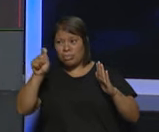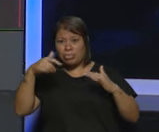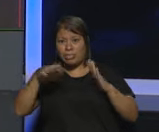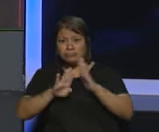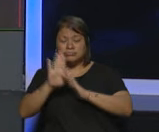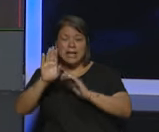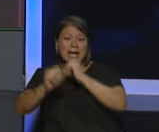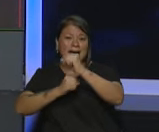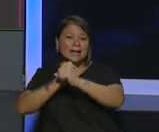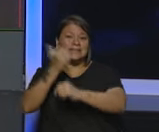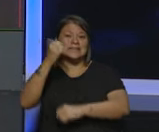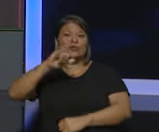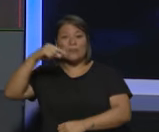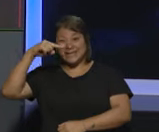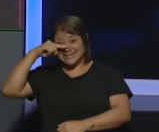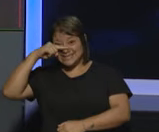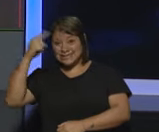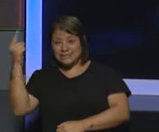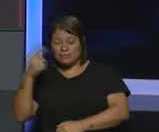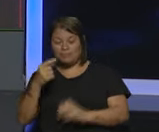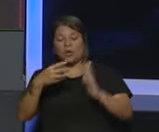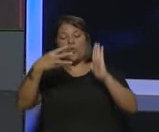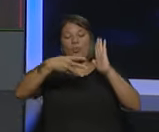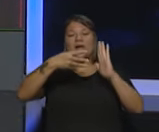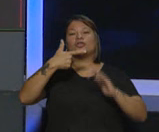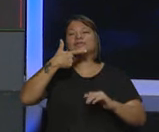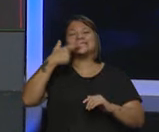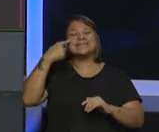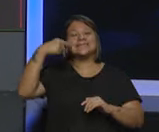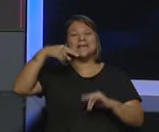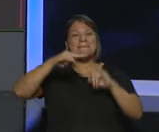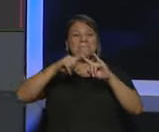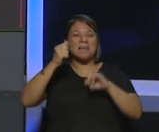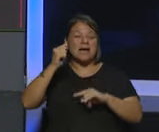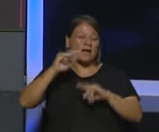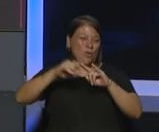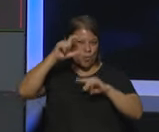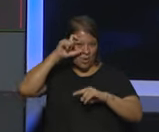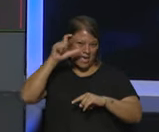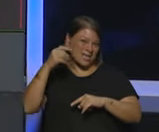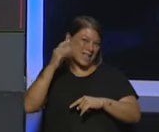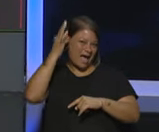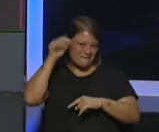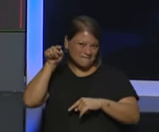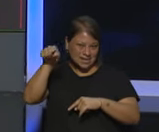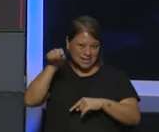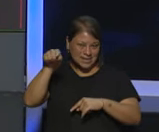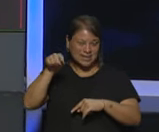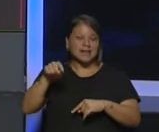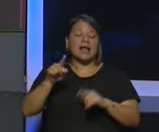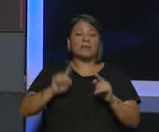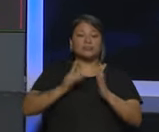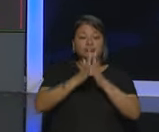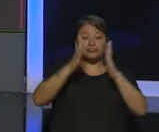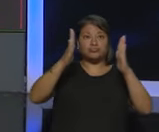al 6,7 por. zimbabwe 6,6 en enero y la interanual 34 el único